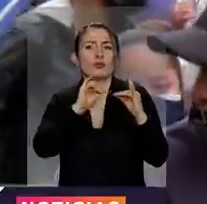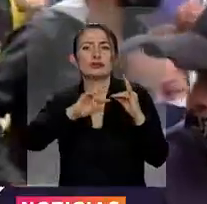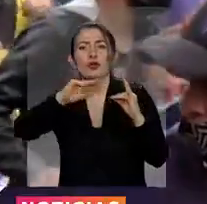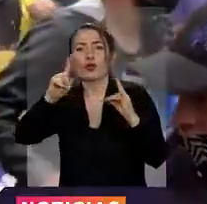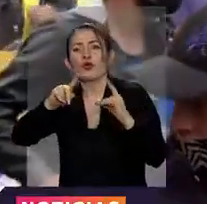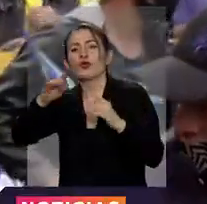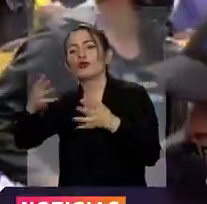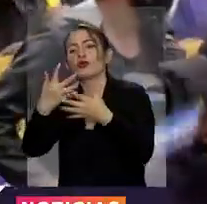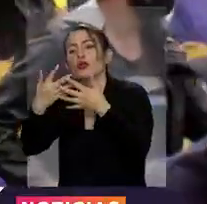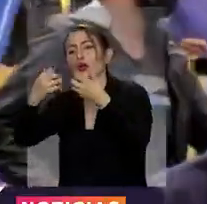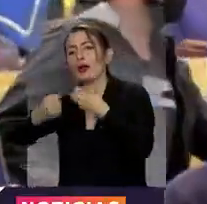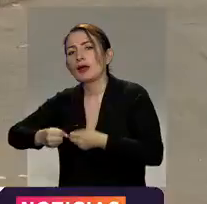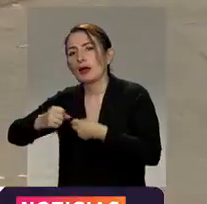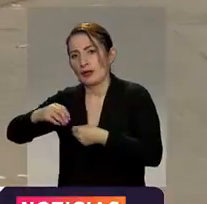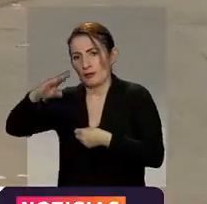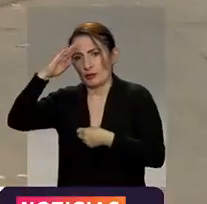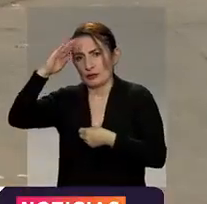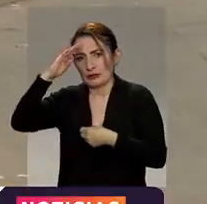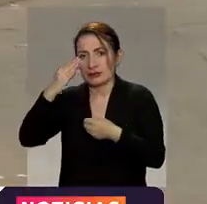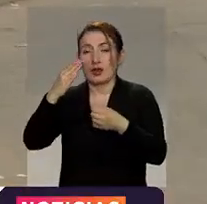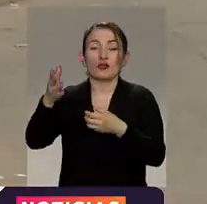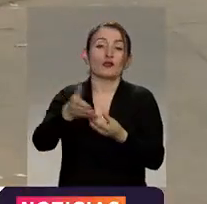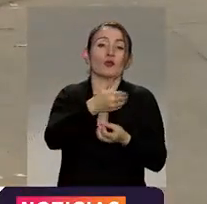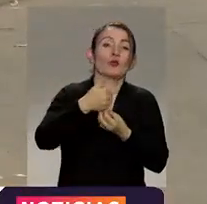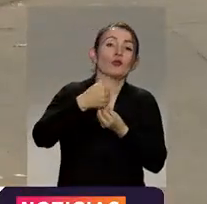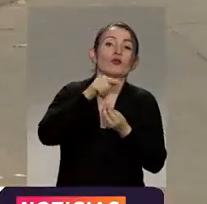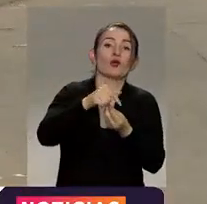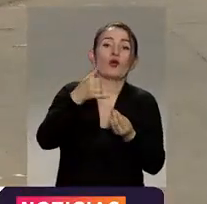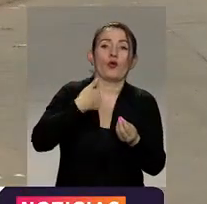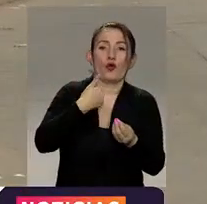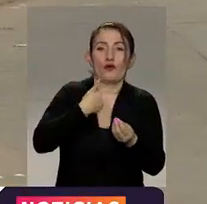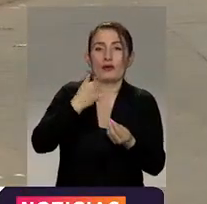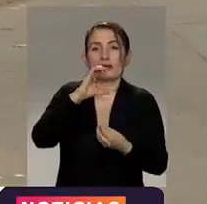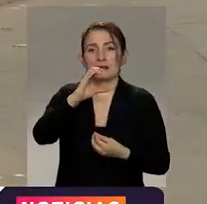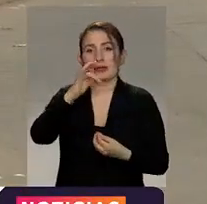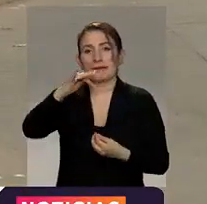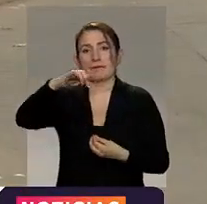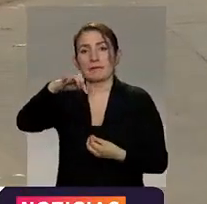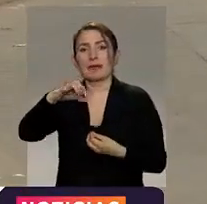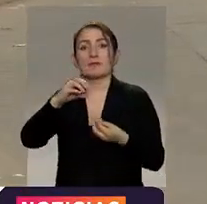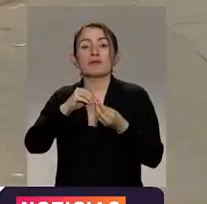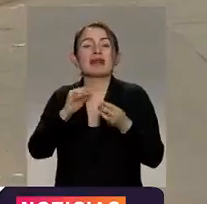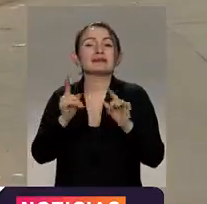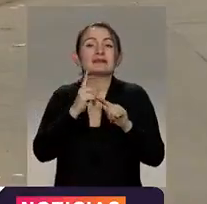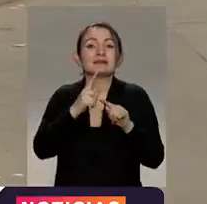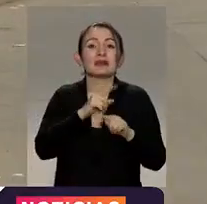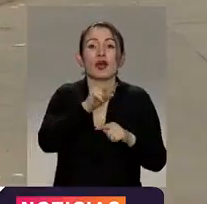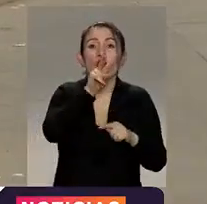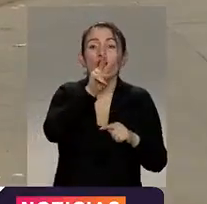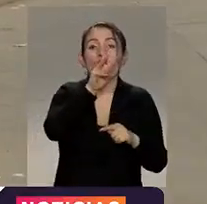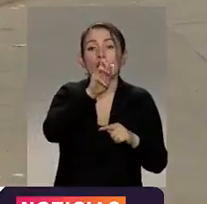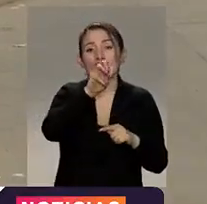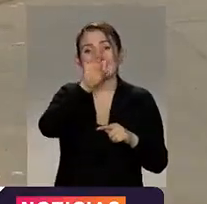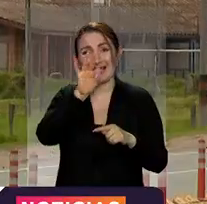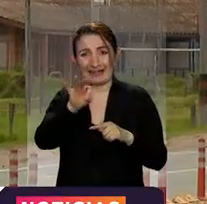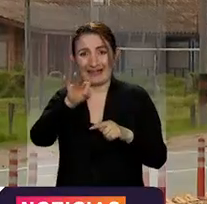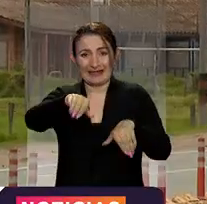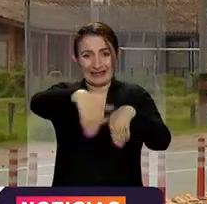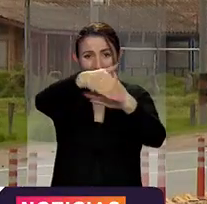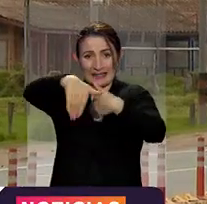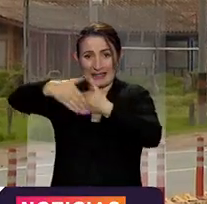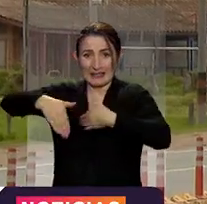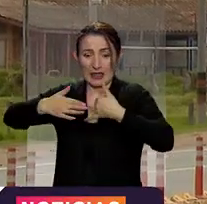de traslado de protección. De otra parte, se dijo que están habilitados 83 corredores humanitarios en